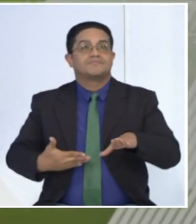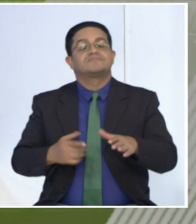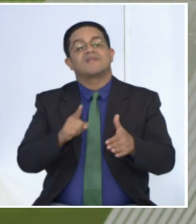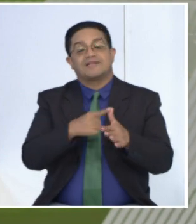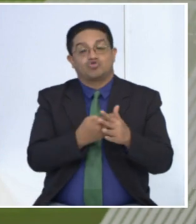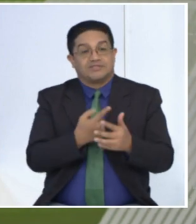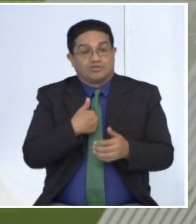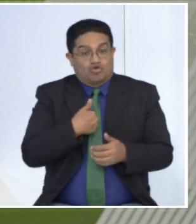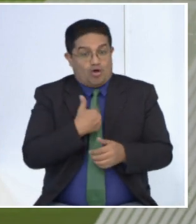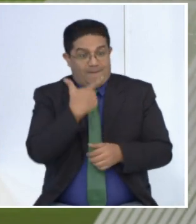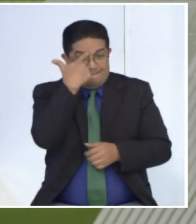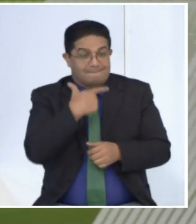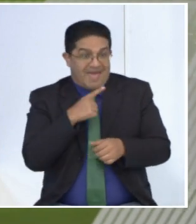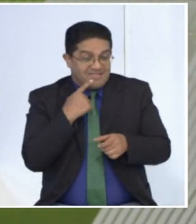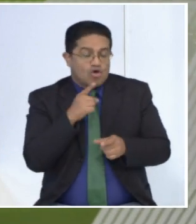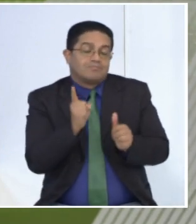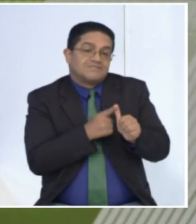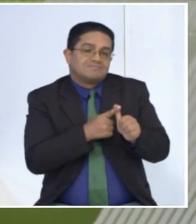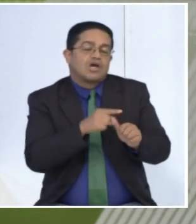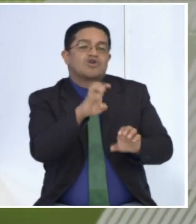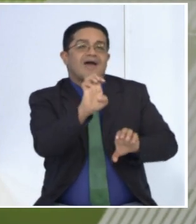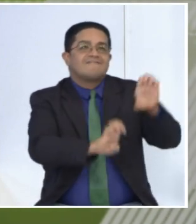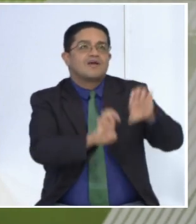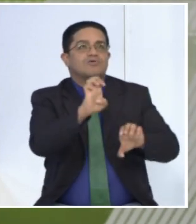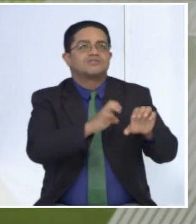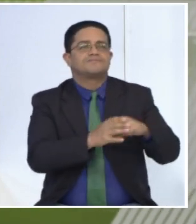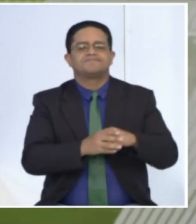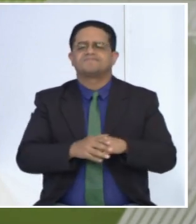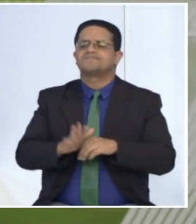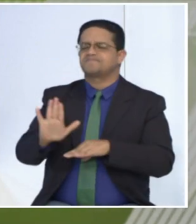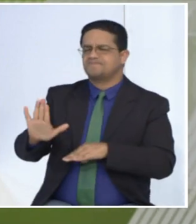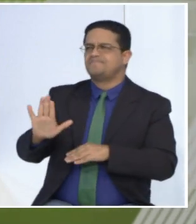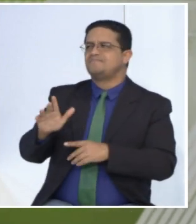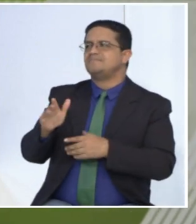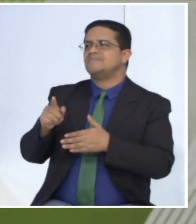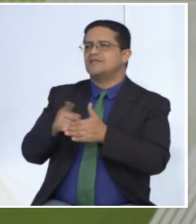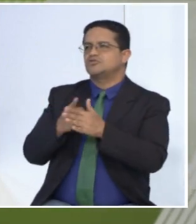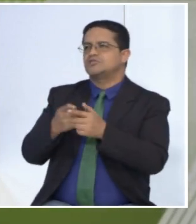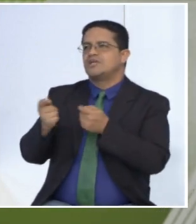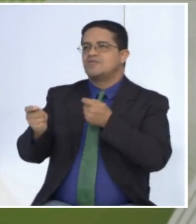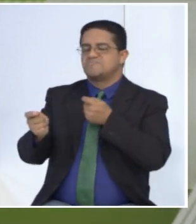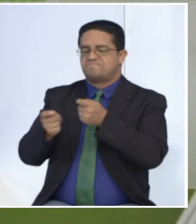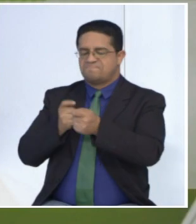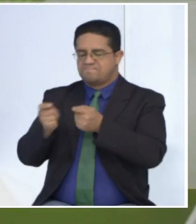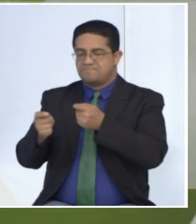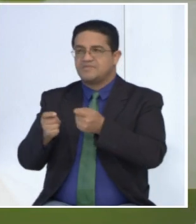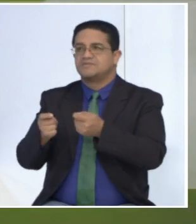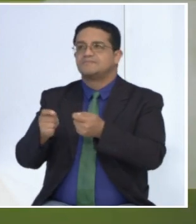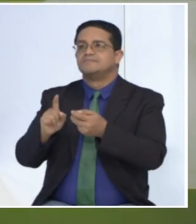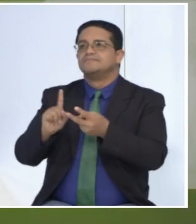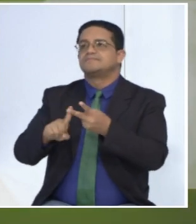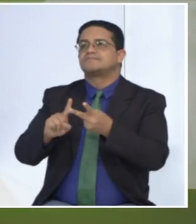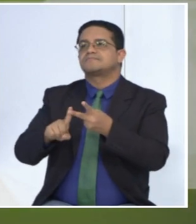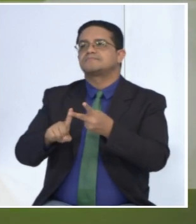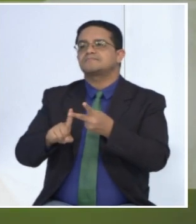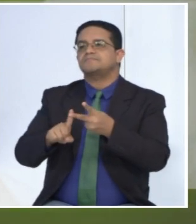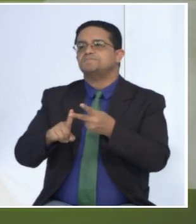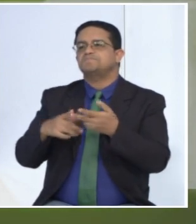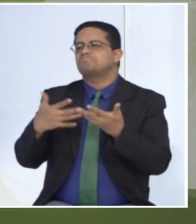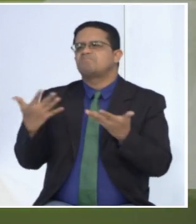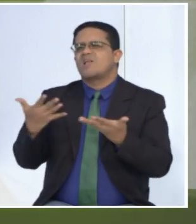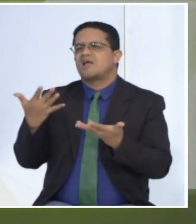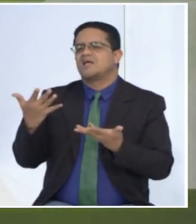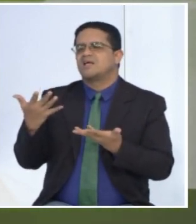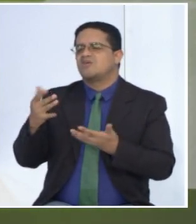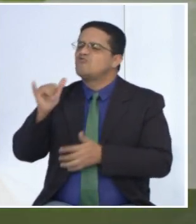cirujano cardiovascular para hacer esta evaluación. Además de estar bien controlado este paciente diabético, ¿qué pautas o qué tips